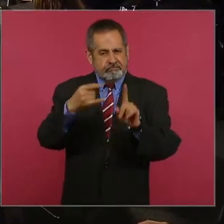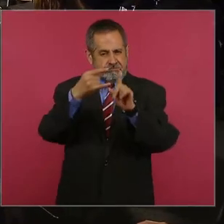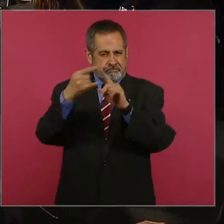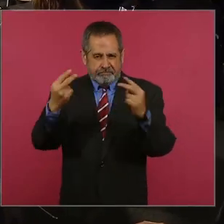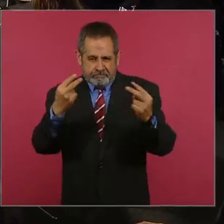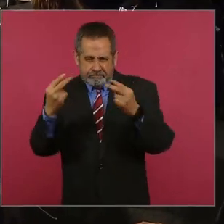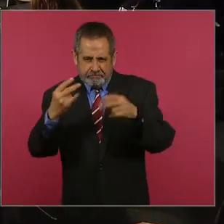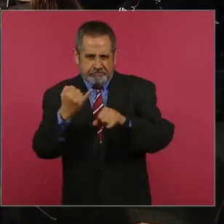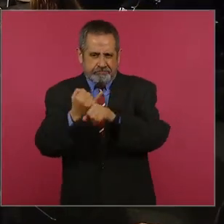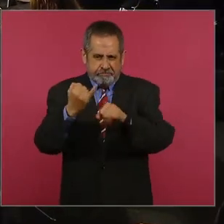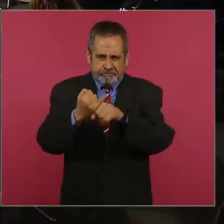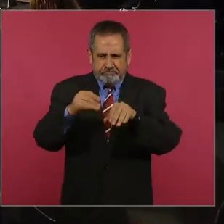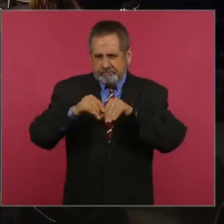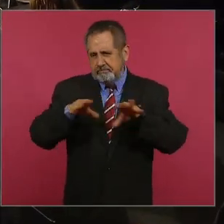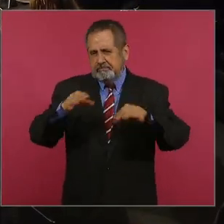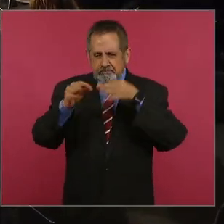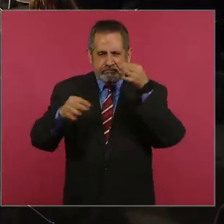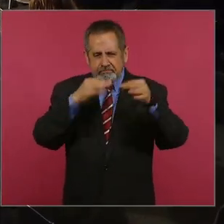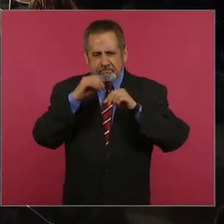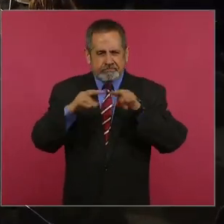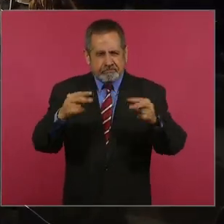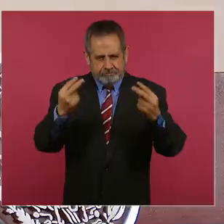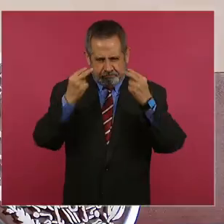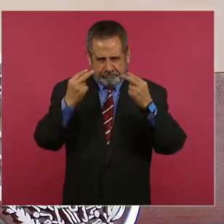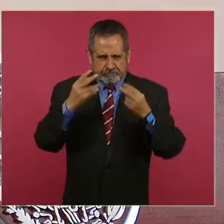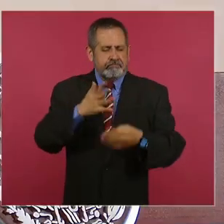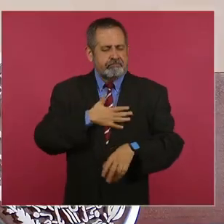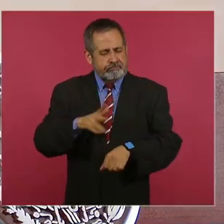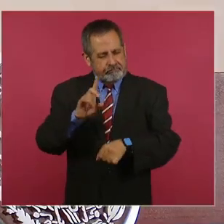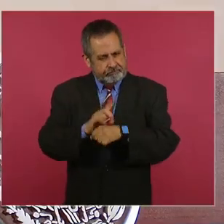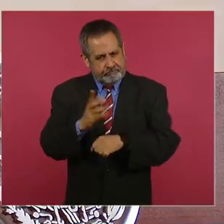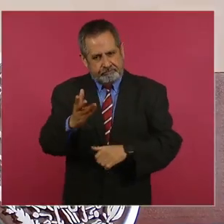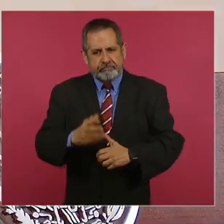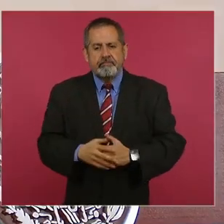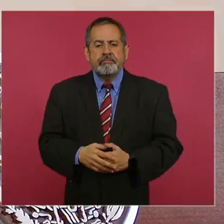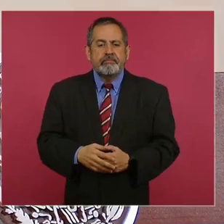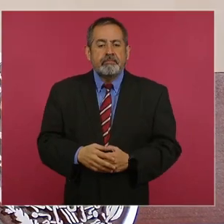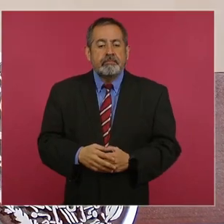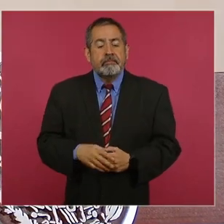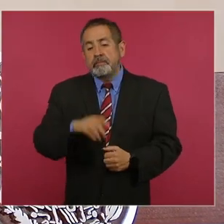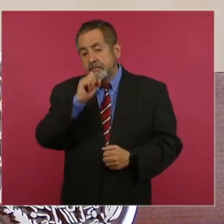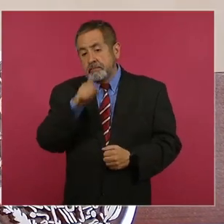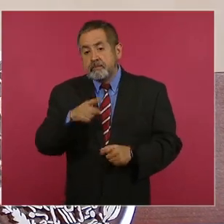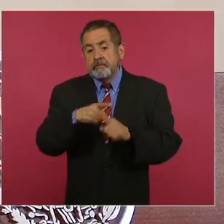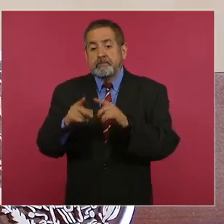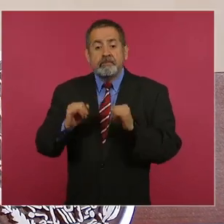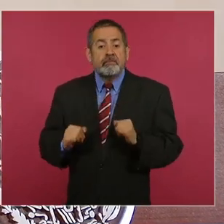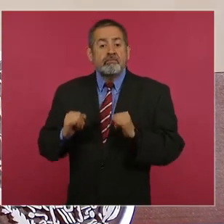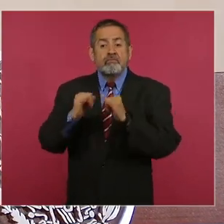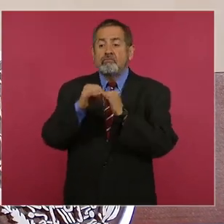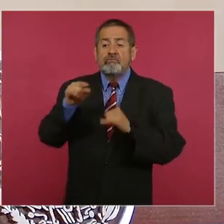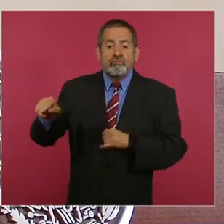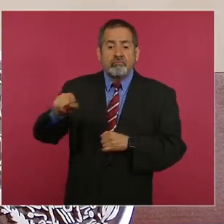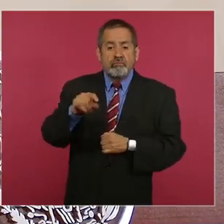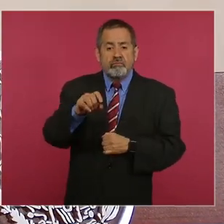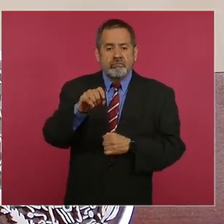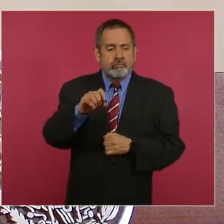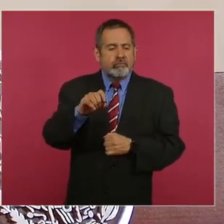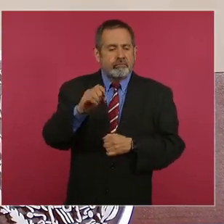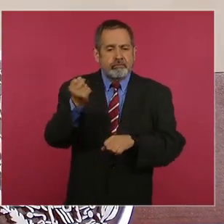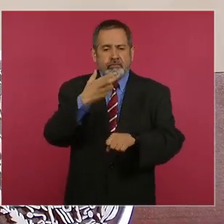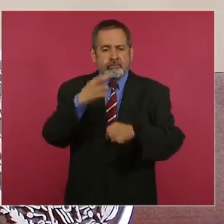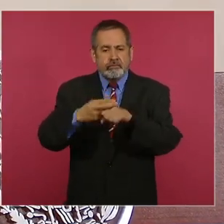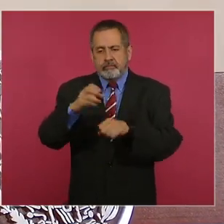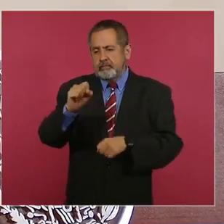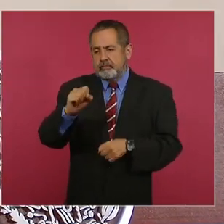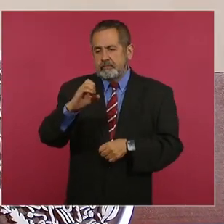las redes y medios audiovisuales, también todas las instituciones de la Secretaría de Cultura del Gobierno de México.